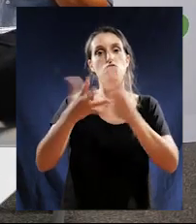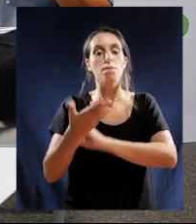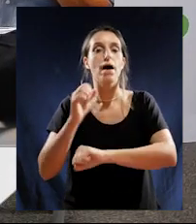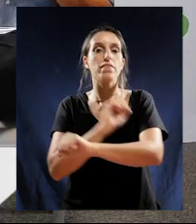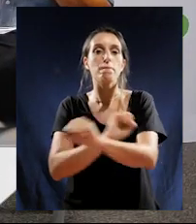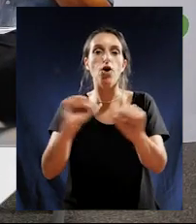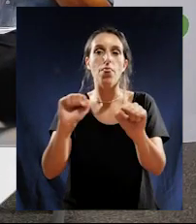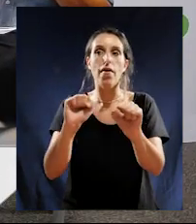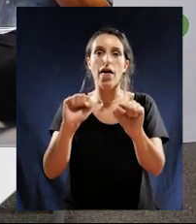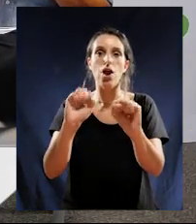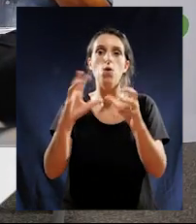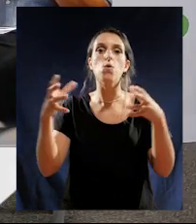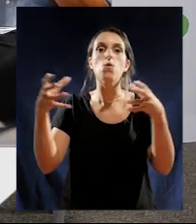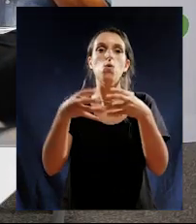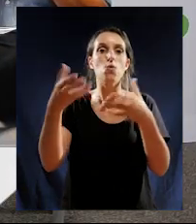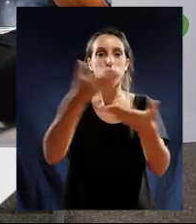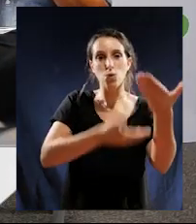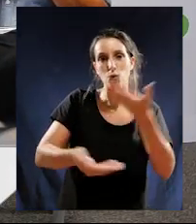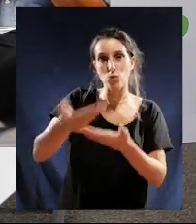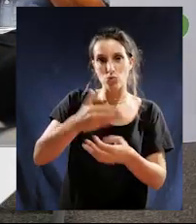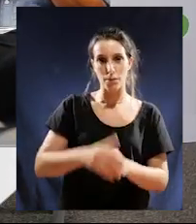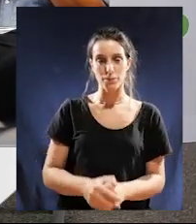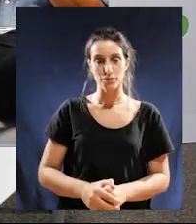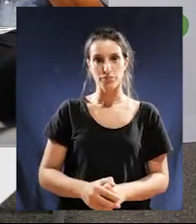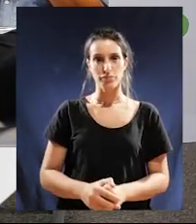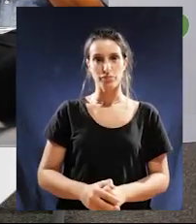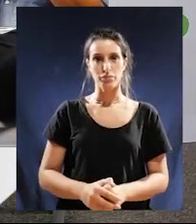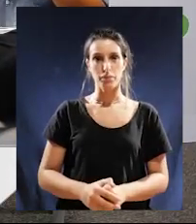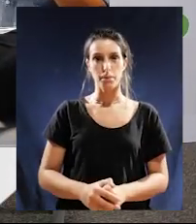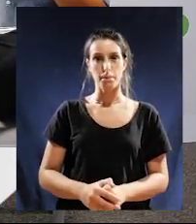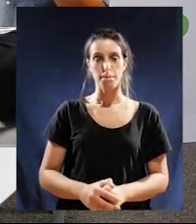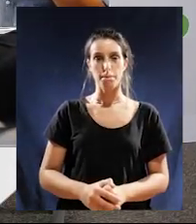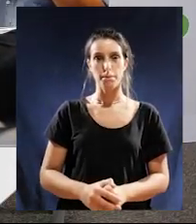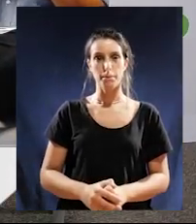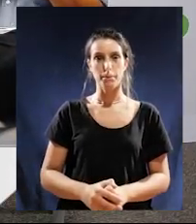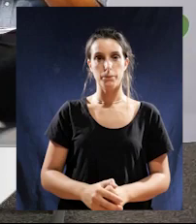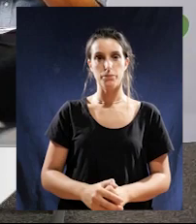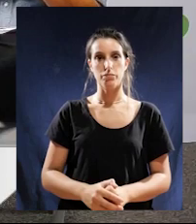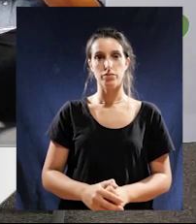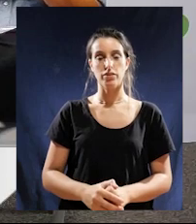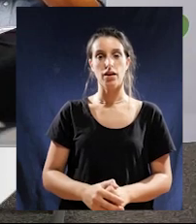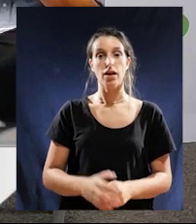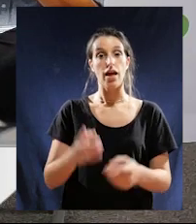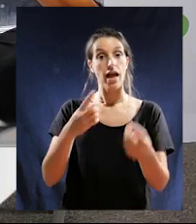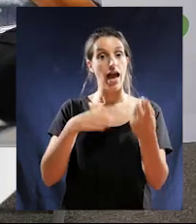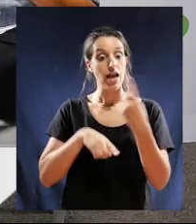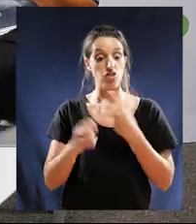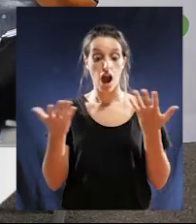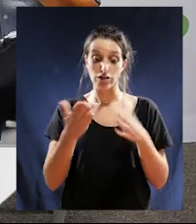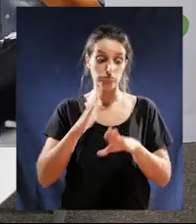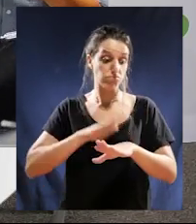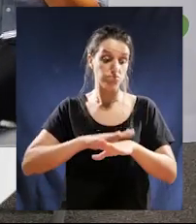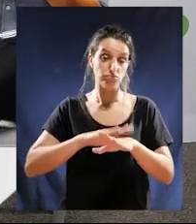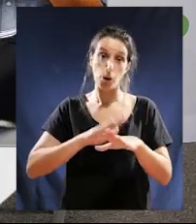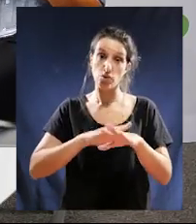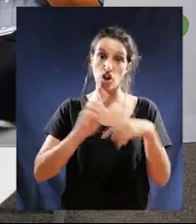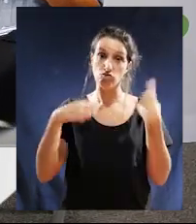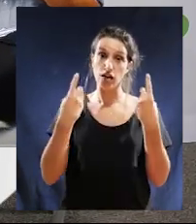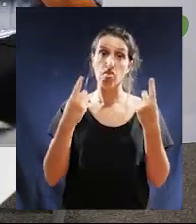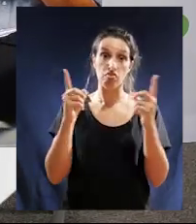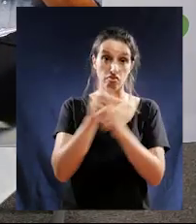poder estar con el otro, inclusive en esa soledad en presencia. Por lo tanto, en estos tiempos